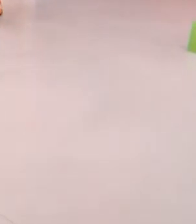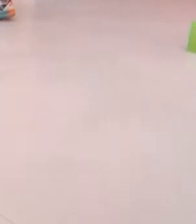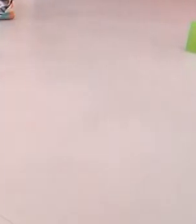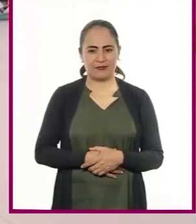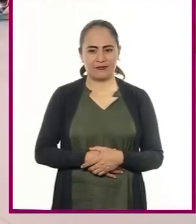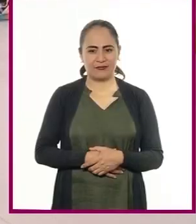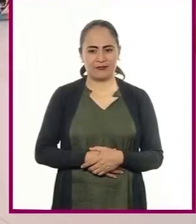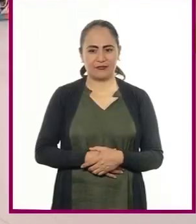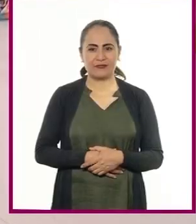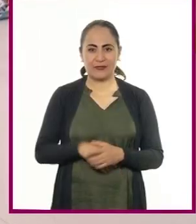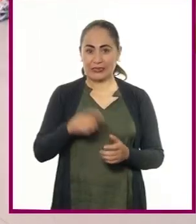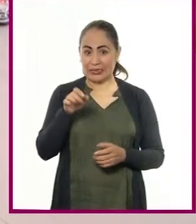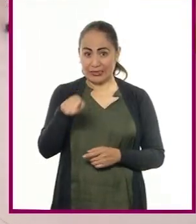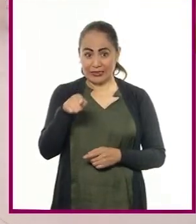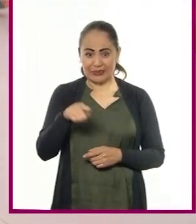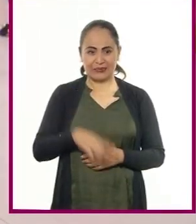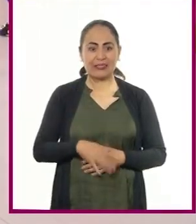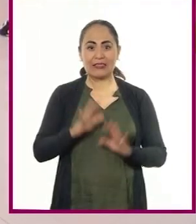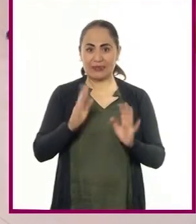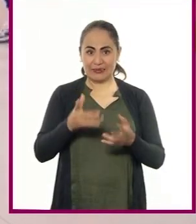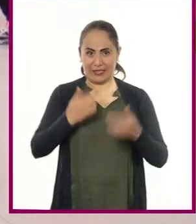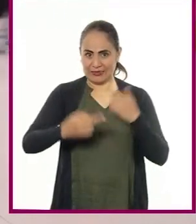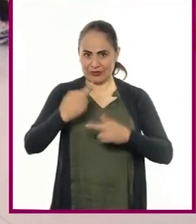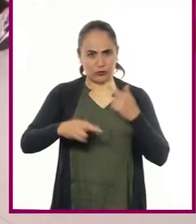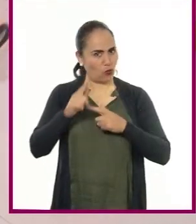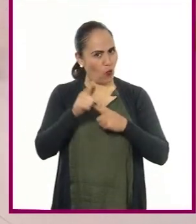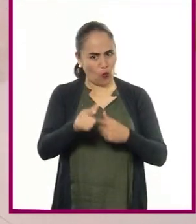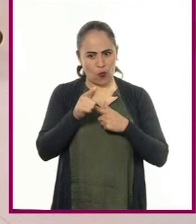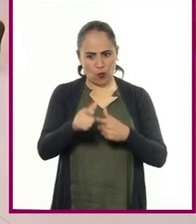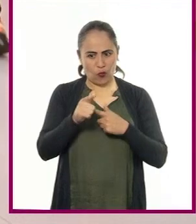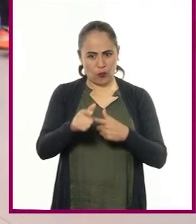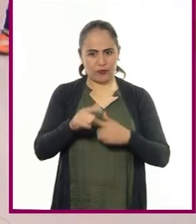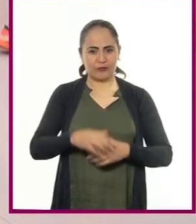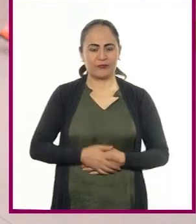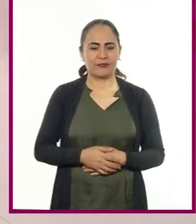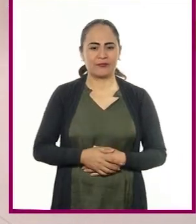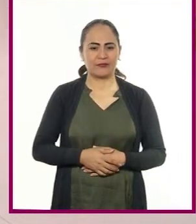Aquí está la que está el. Ya, bien, ya lo agarré. Sí, sigue.